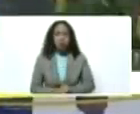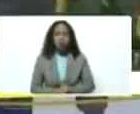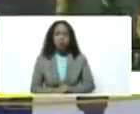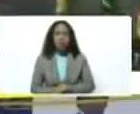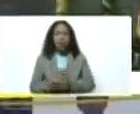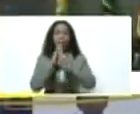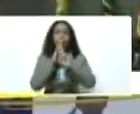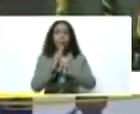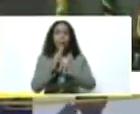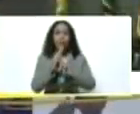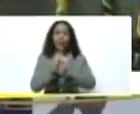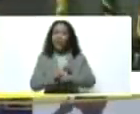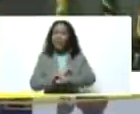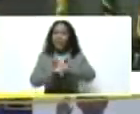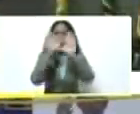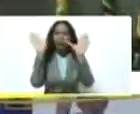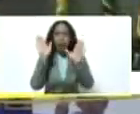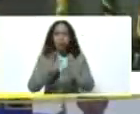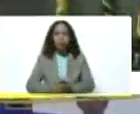resultados concretos